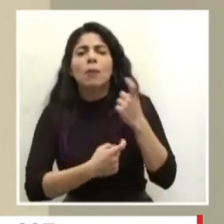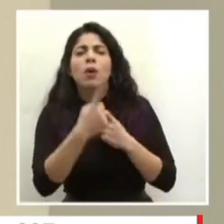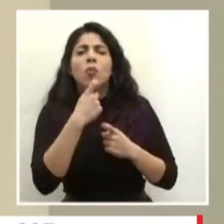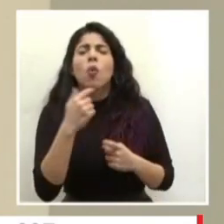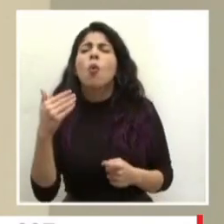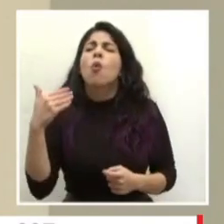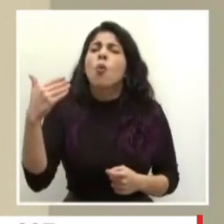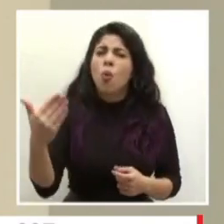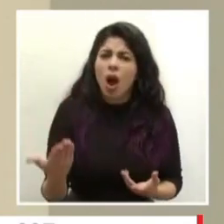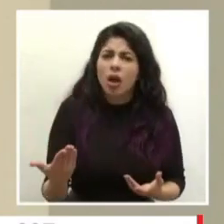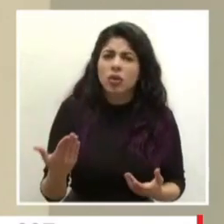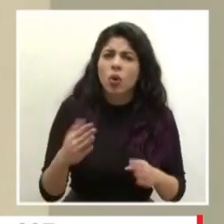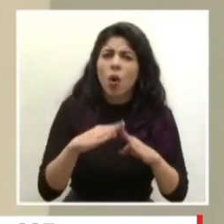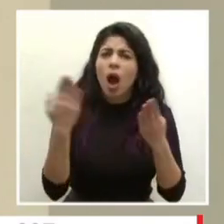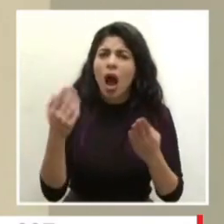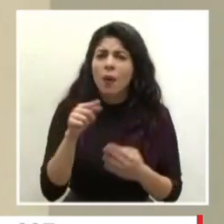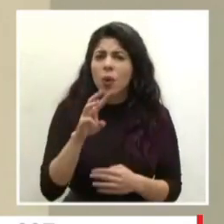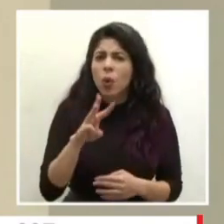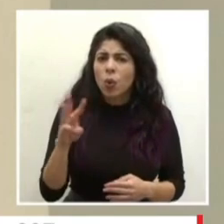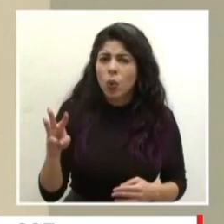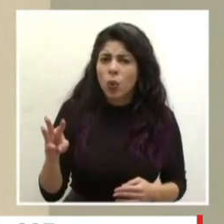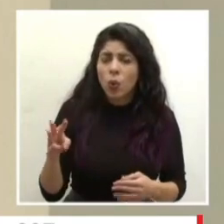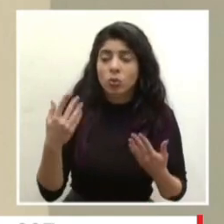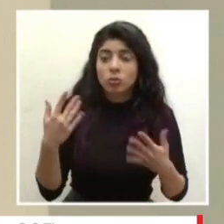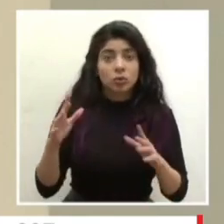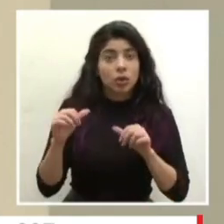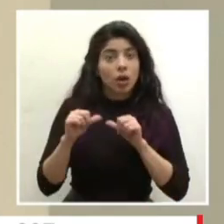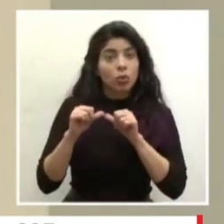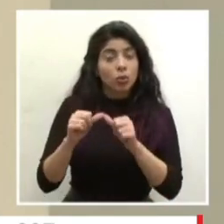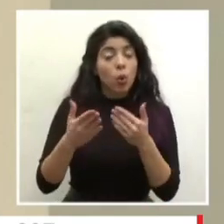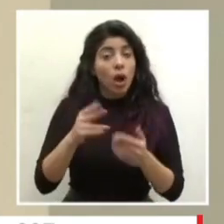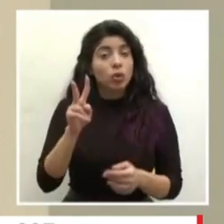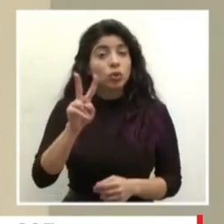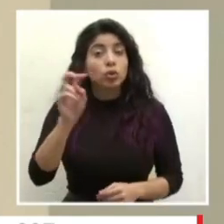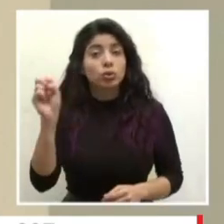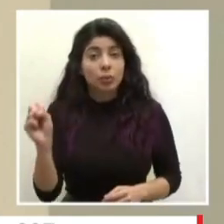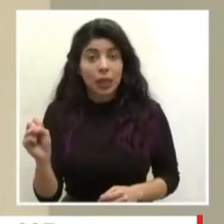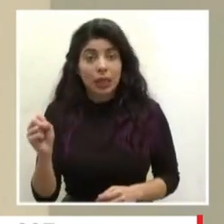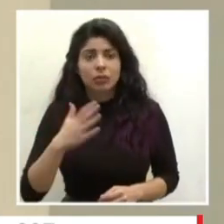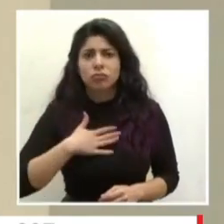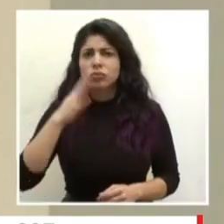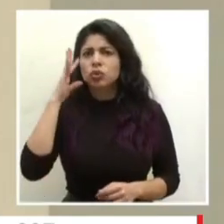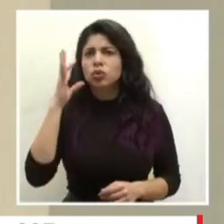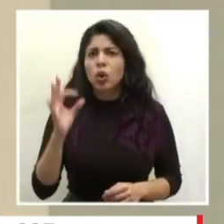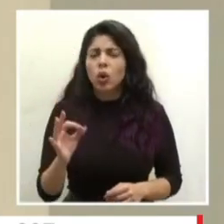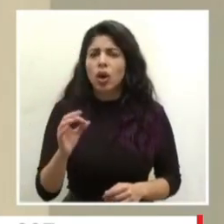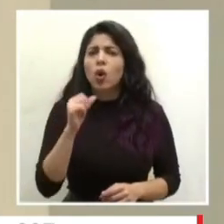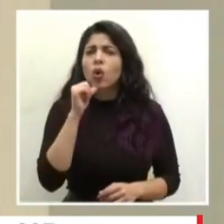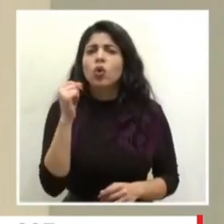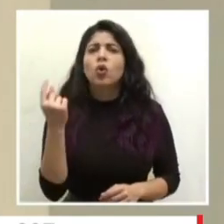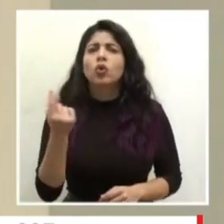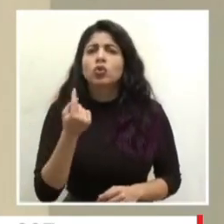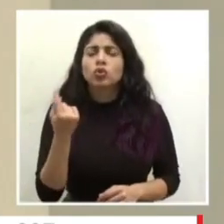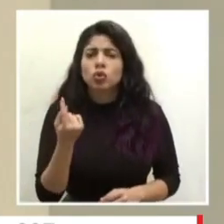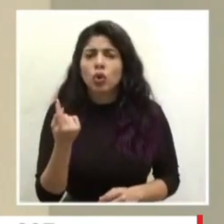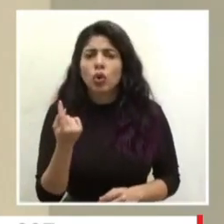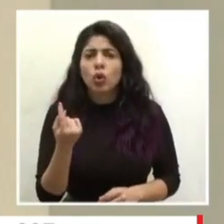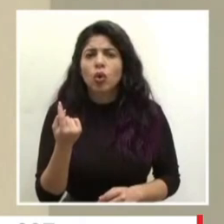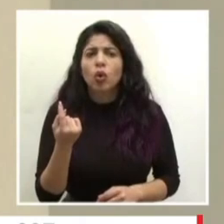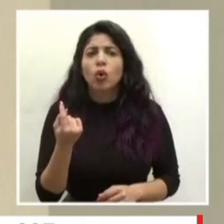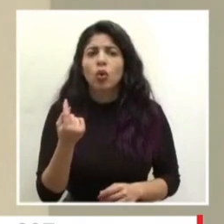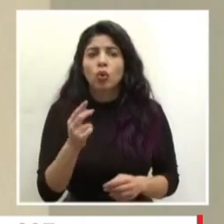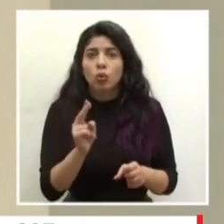y hasta cuándo estará abierta la plataforma. Llevamos cerca de 2 meses. Creo que hemos venido no solamente teniendo a